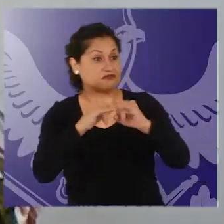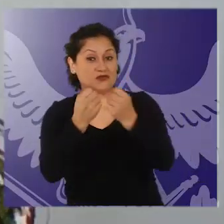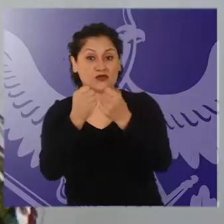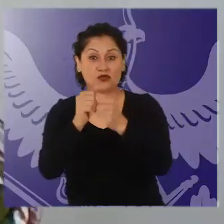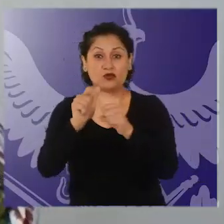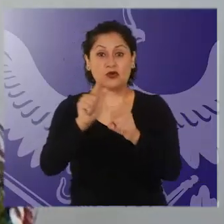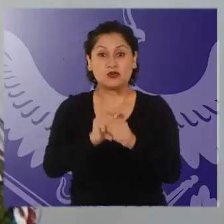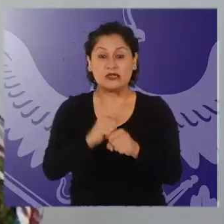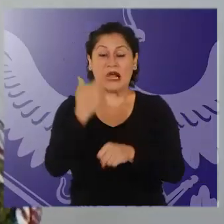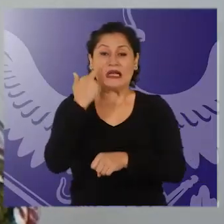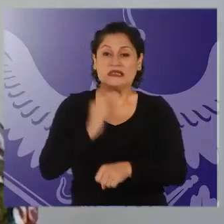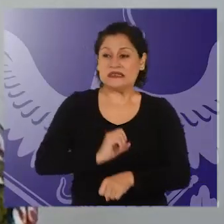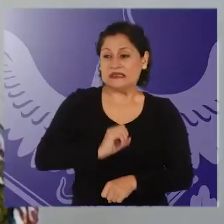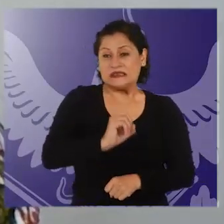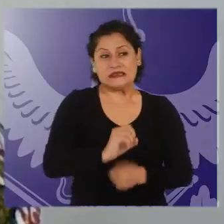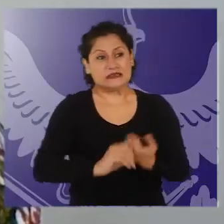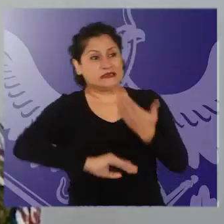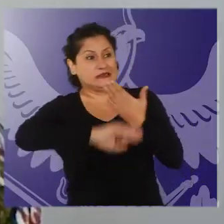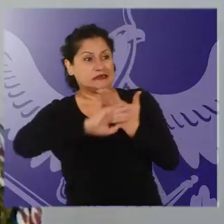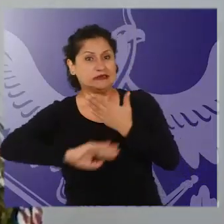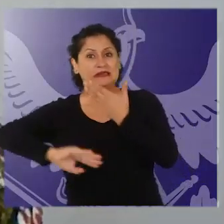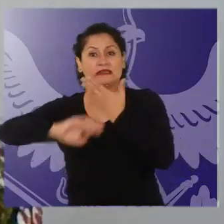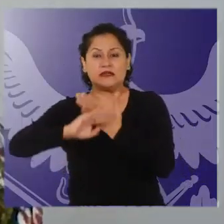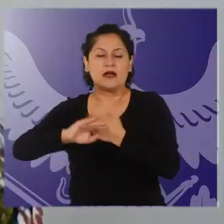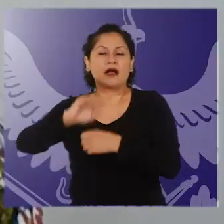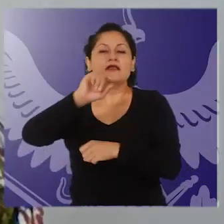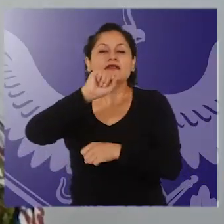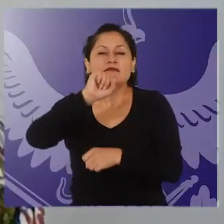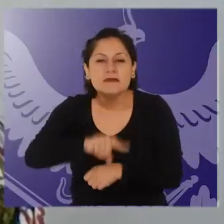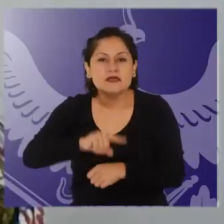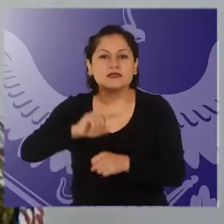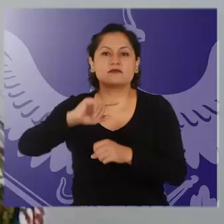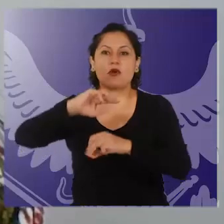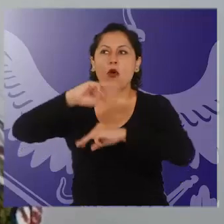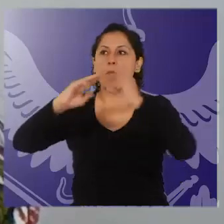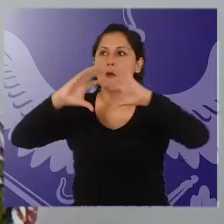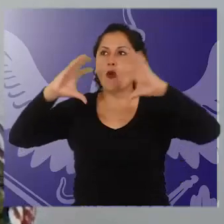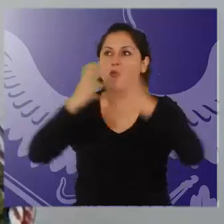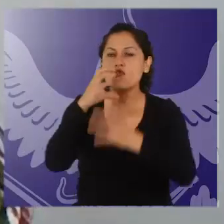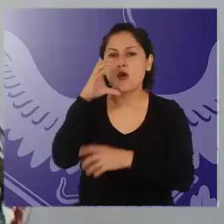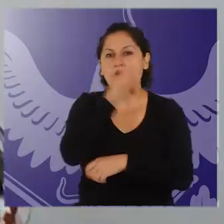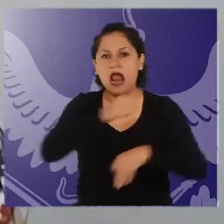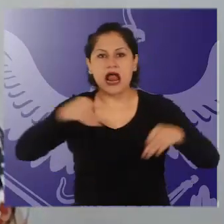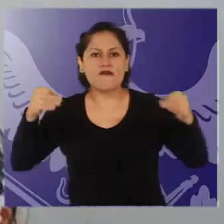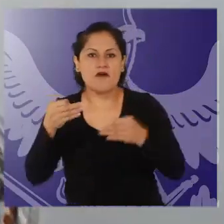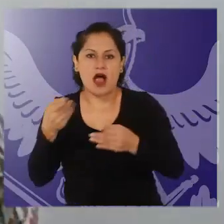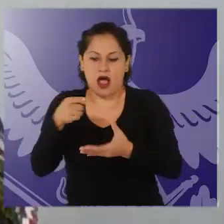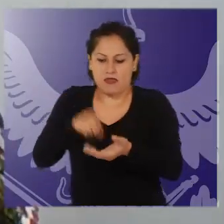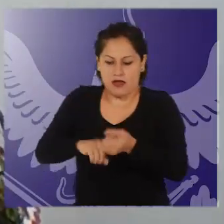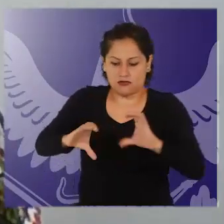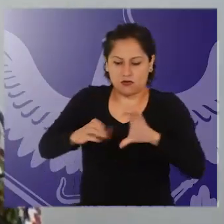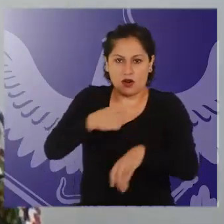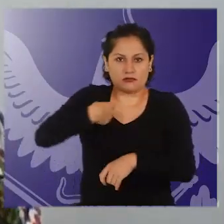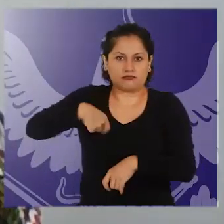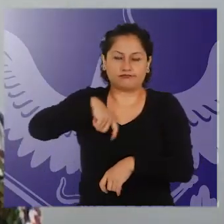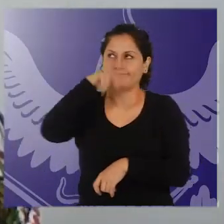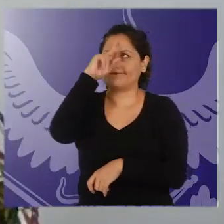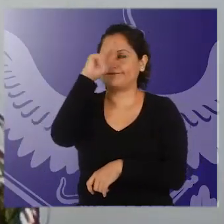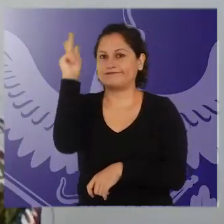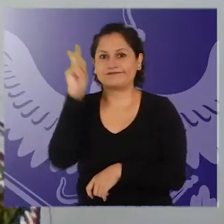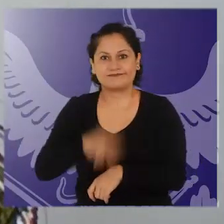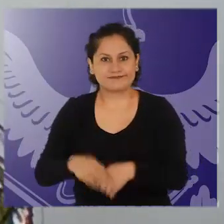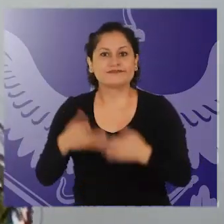estructural, pues también estamos enfrentando los efectos del calentamiento global en nuestras comunidades. Y aparte,